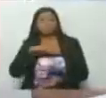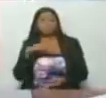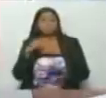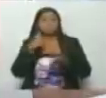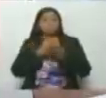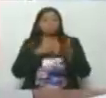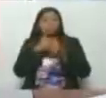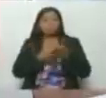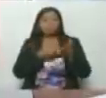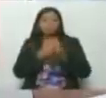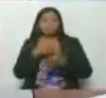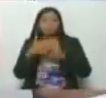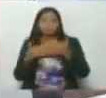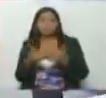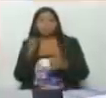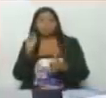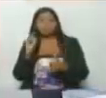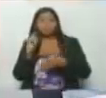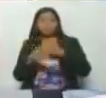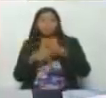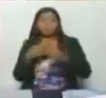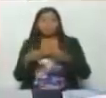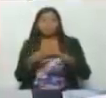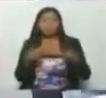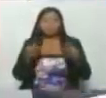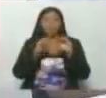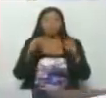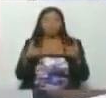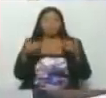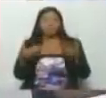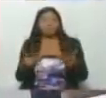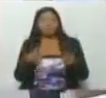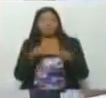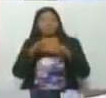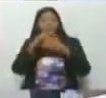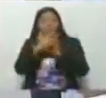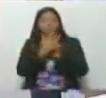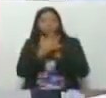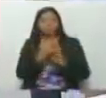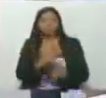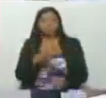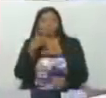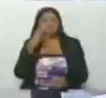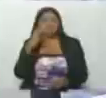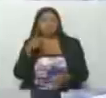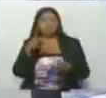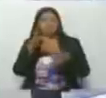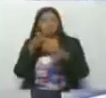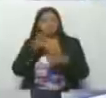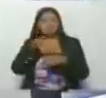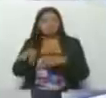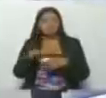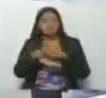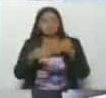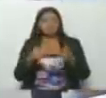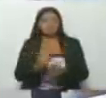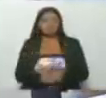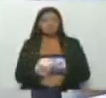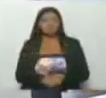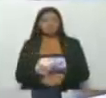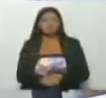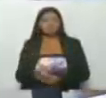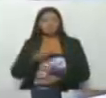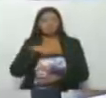una fase absolutamente necesaria precisamente para que se dé esa situación de dónde provienen los ingresos del estado y los trabajadores